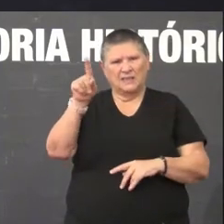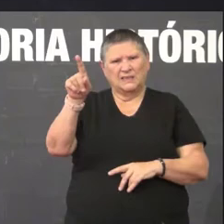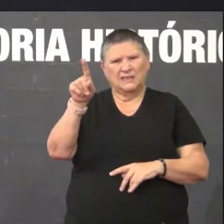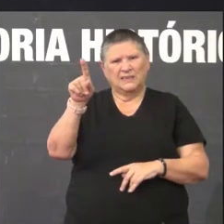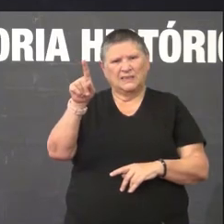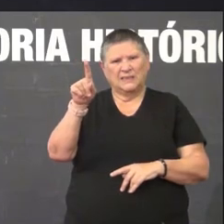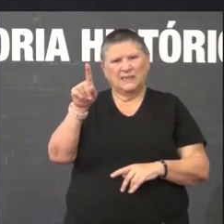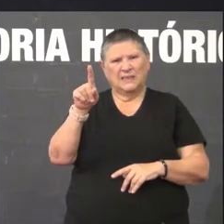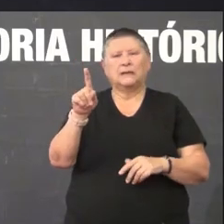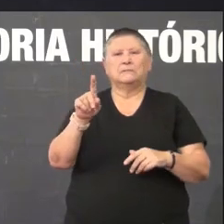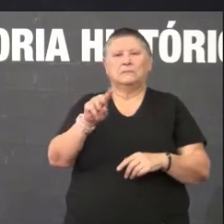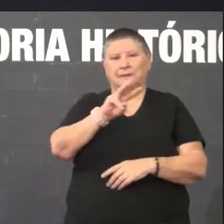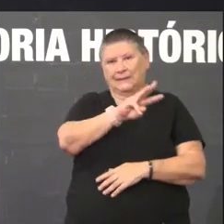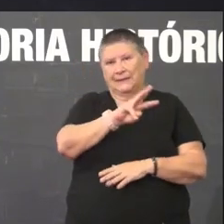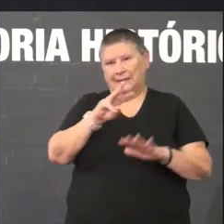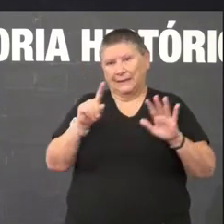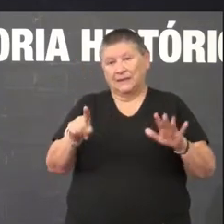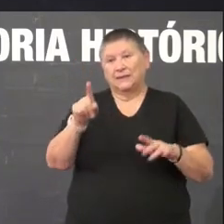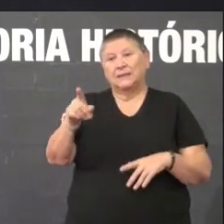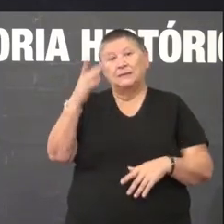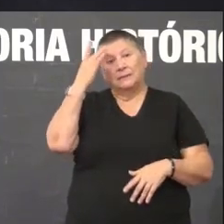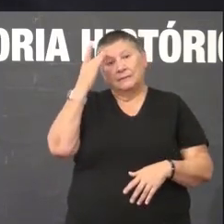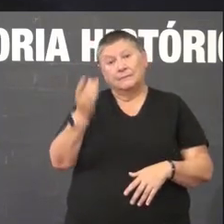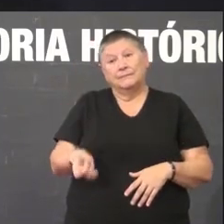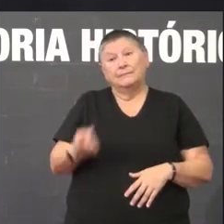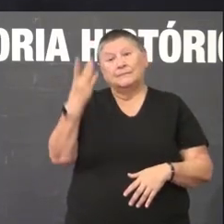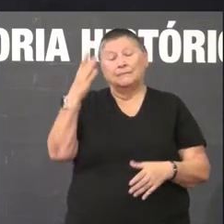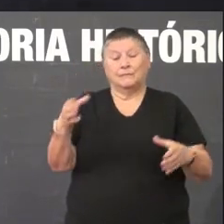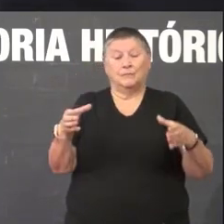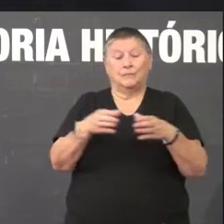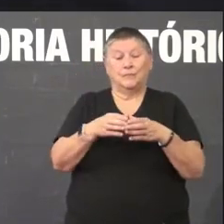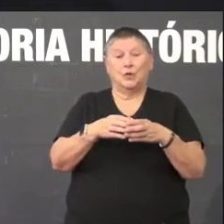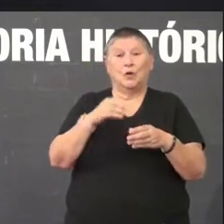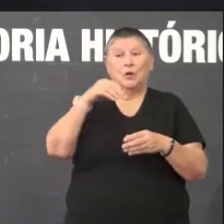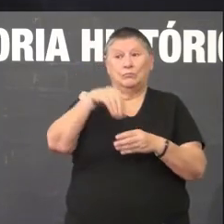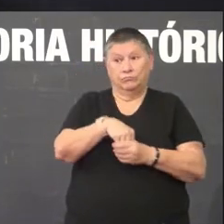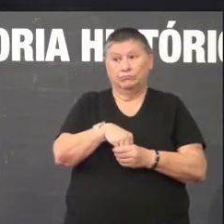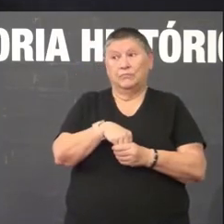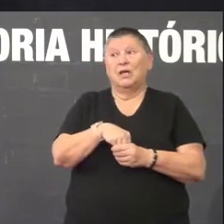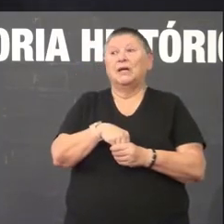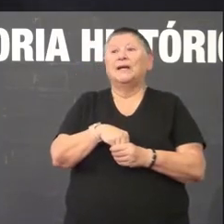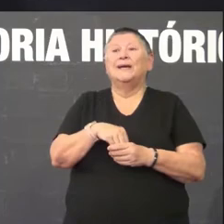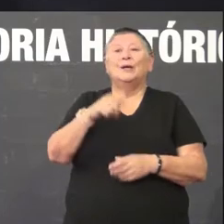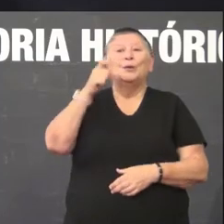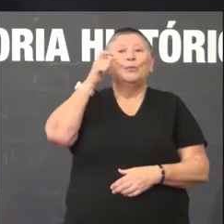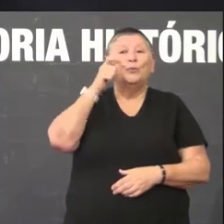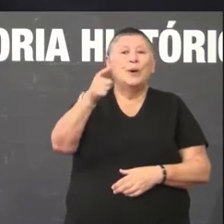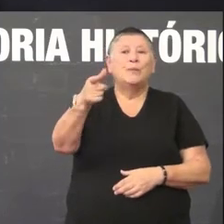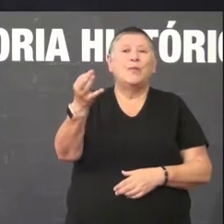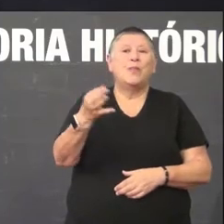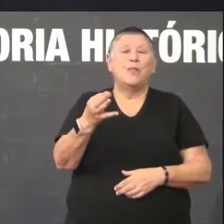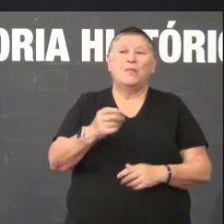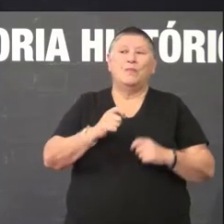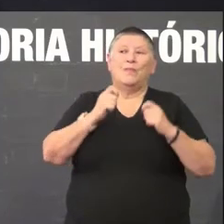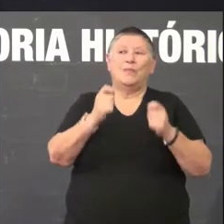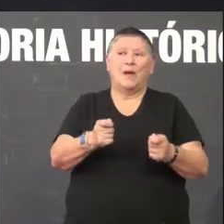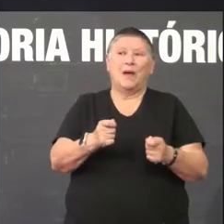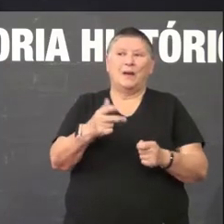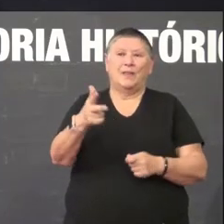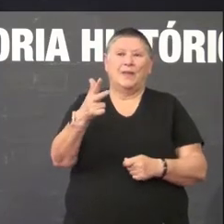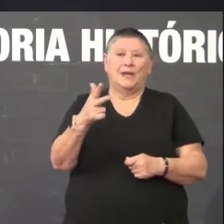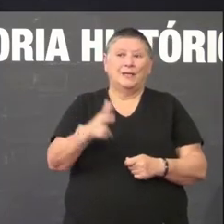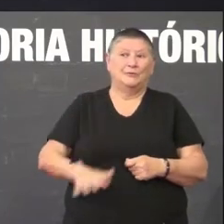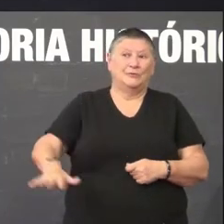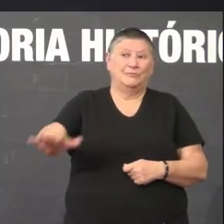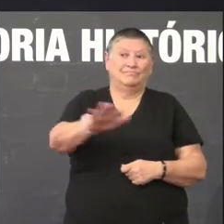constituinte e en donde o povo definise a forma do Estado, perden a súa opción. As